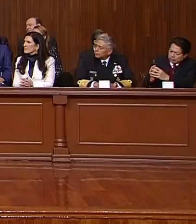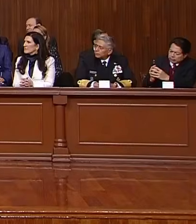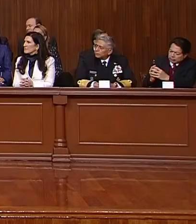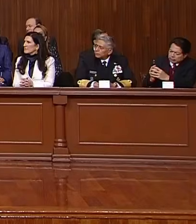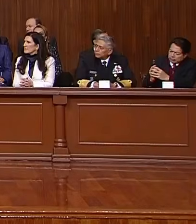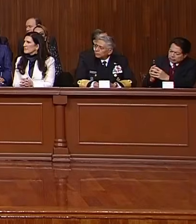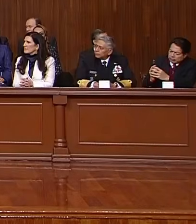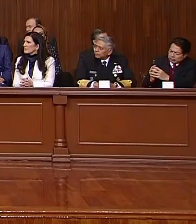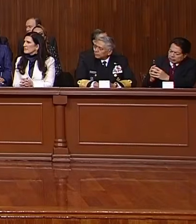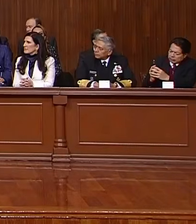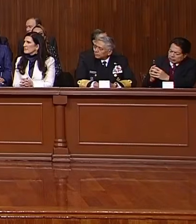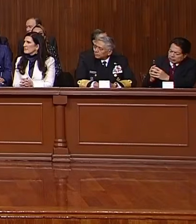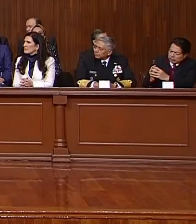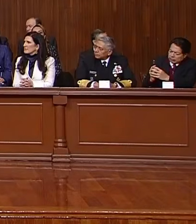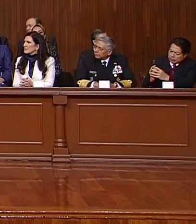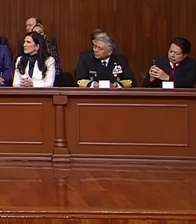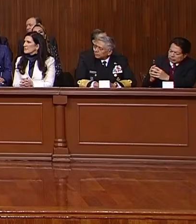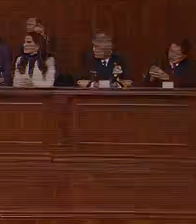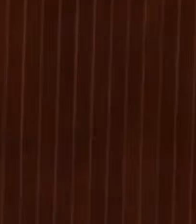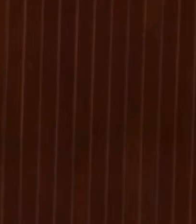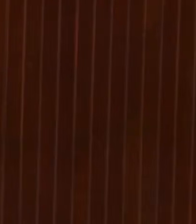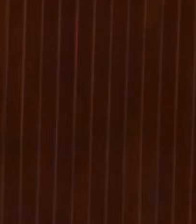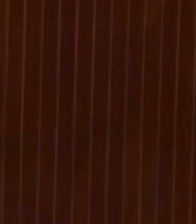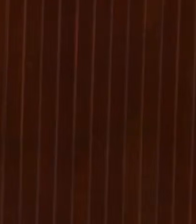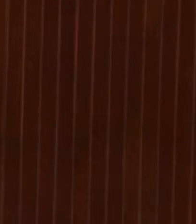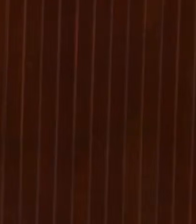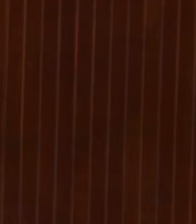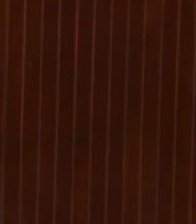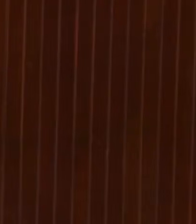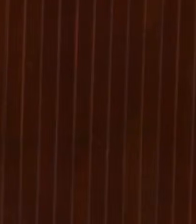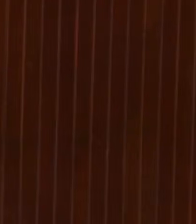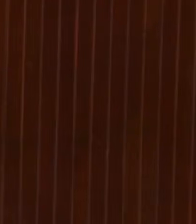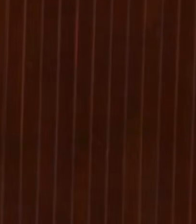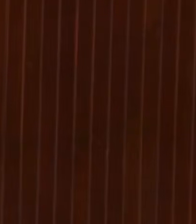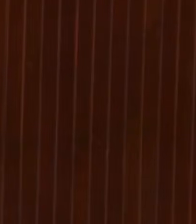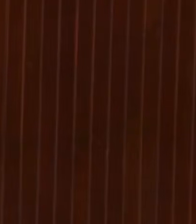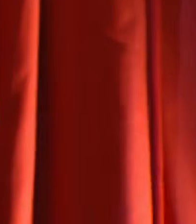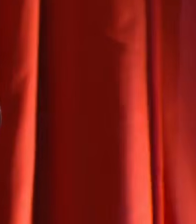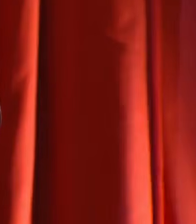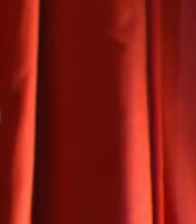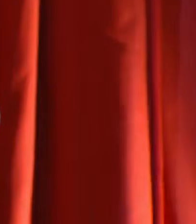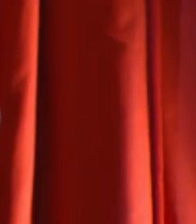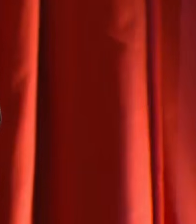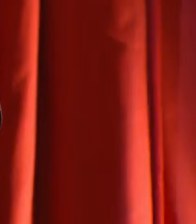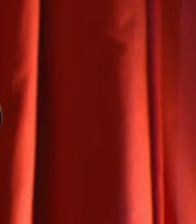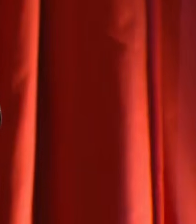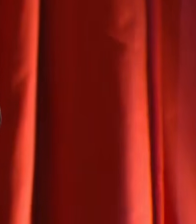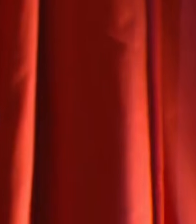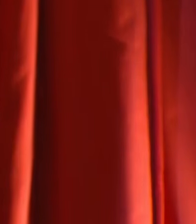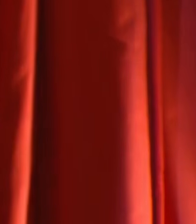que nace de los sentimientos del pueblo y de la memoria colectiva, que no busca